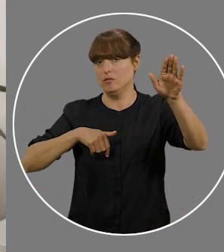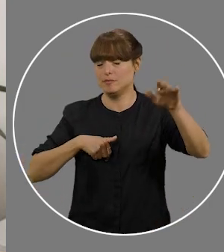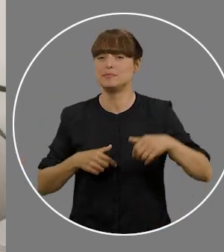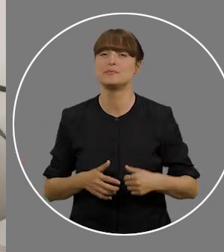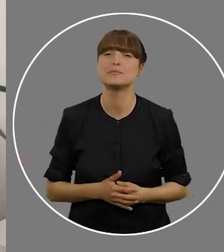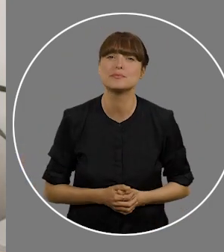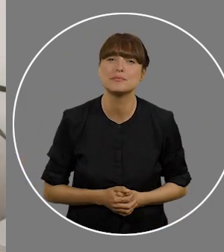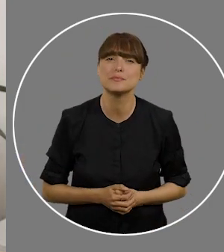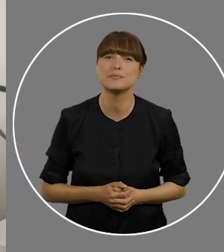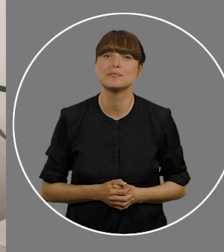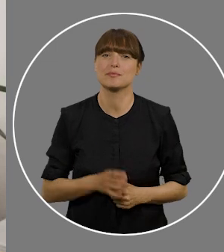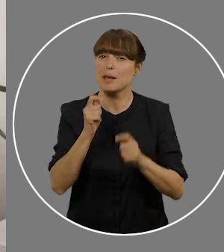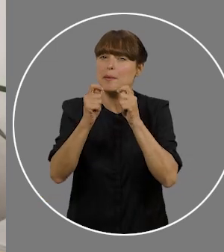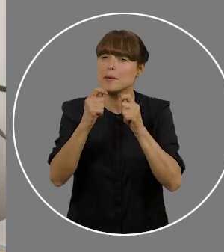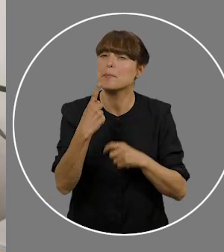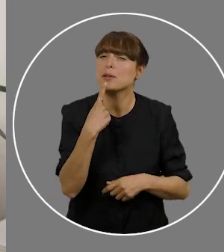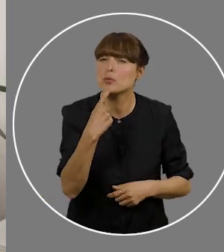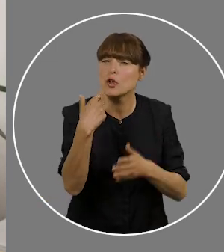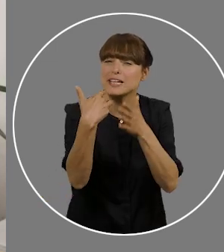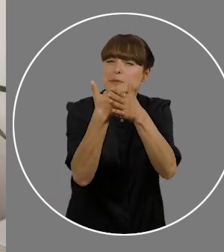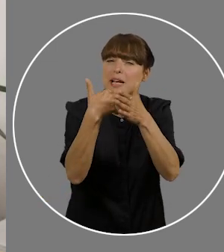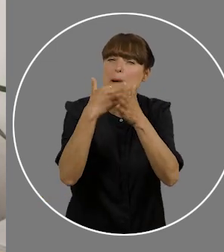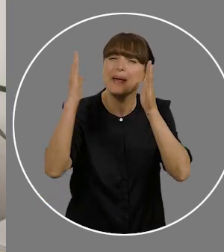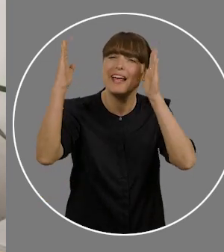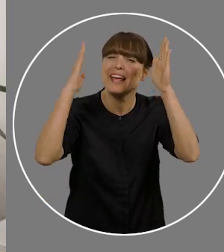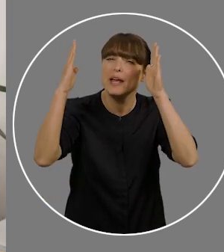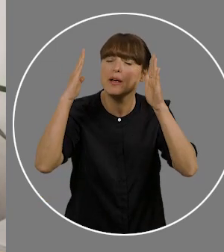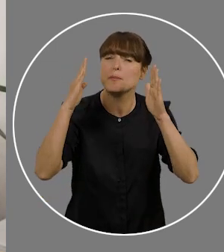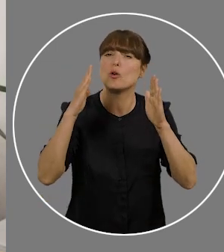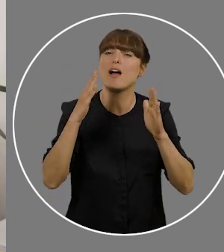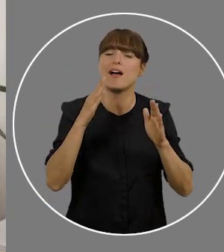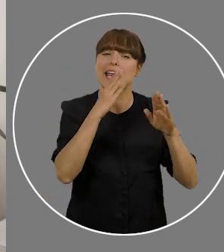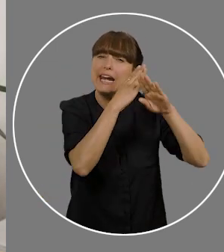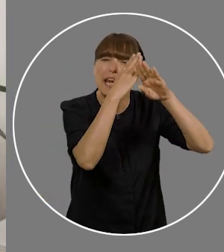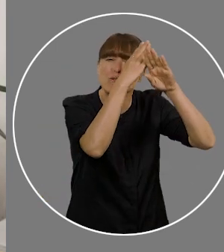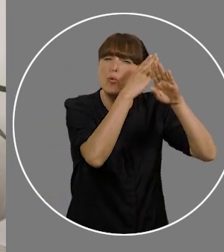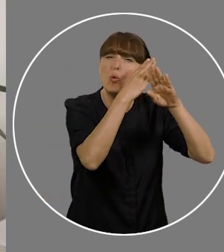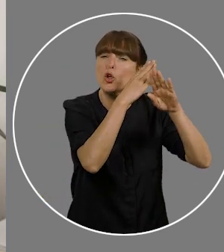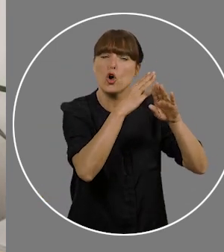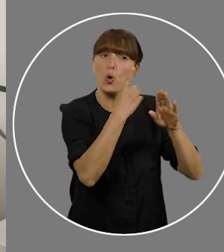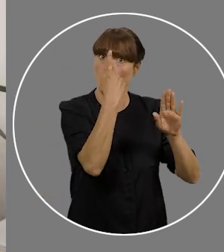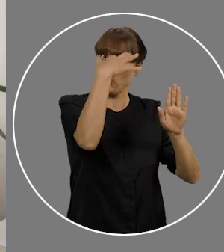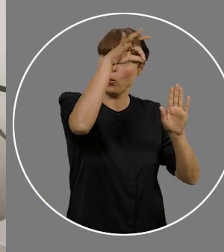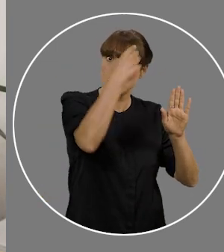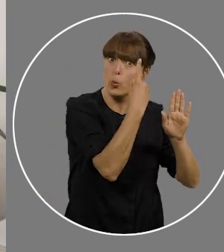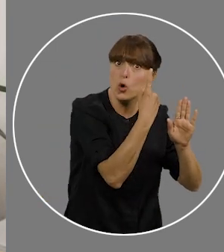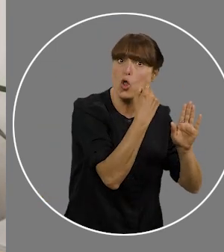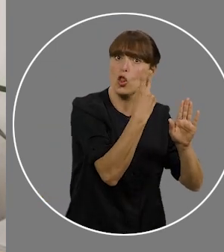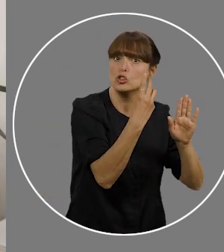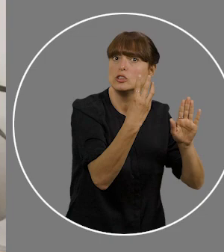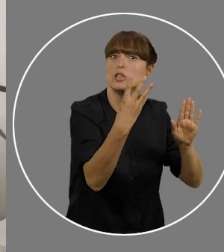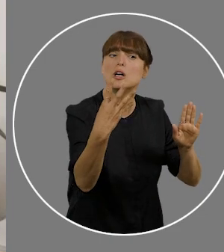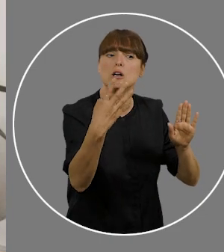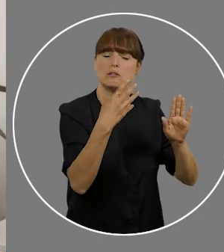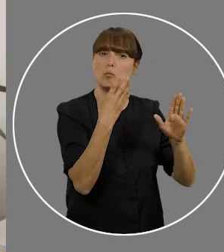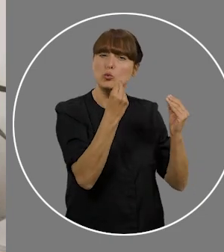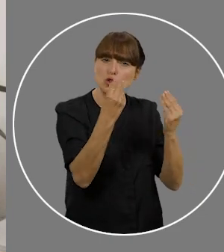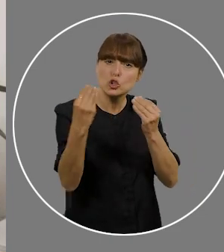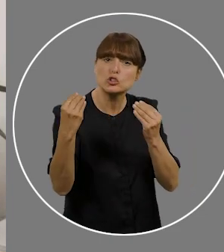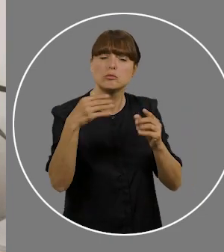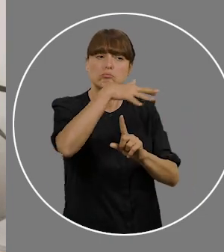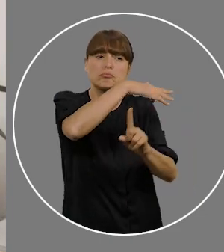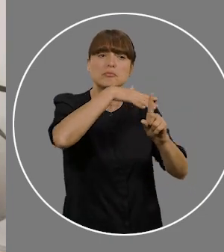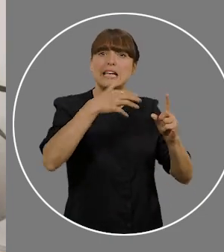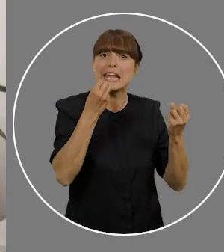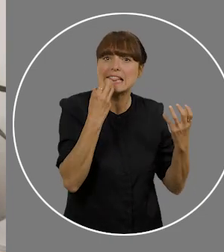favor, un poco, ¿cómo era el entorno? Es decir, ¿el refugio había más refugios? Sí, sí, ¿qué sí, había sí. alrededor? Sí. ¿Qué bueno, se veía desde el refugio?